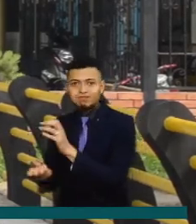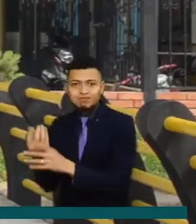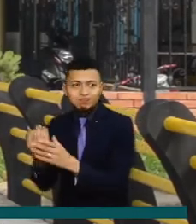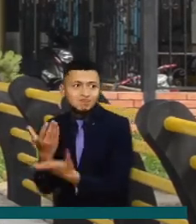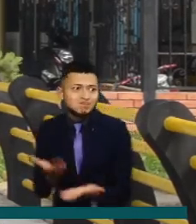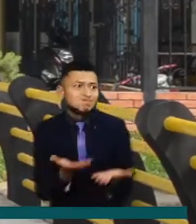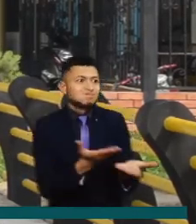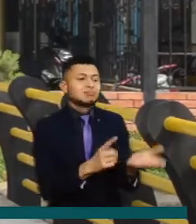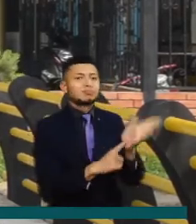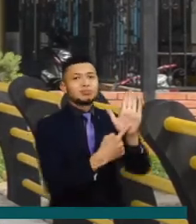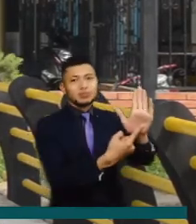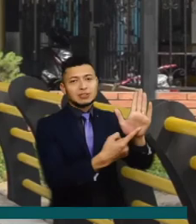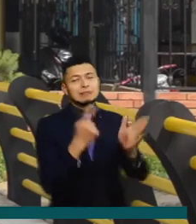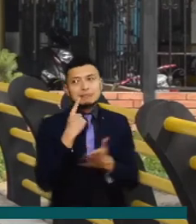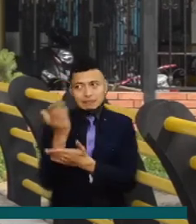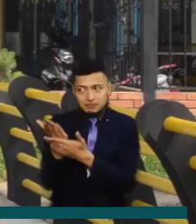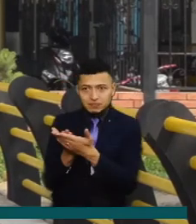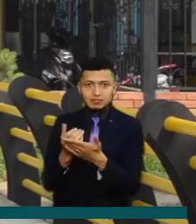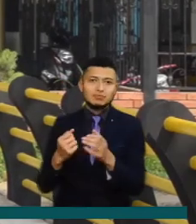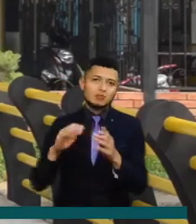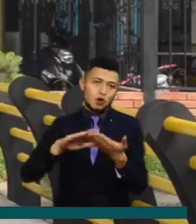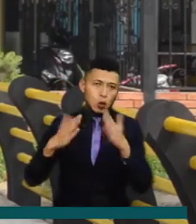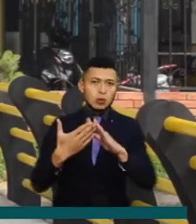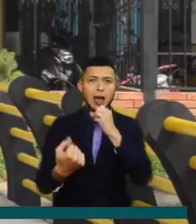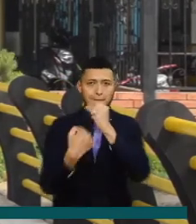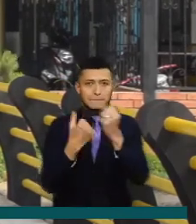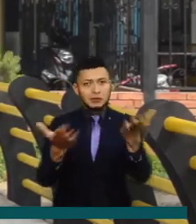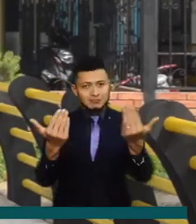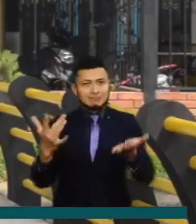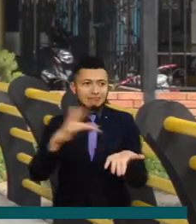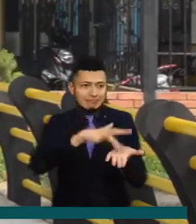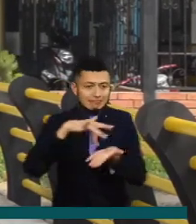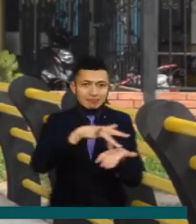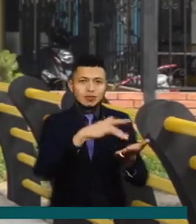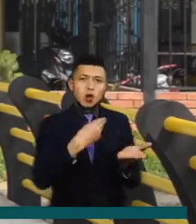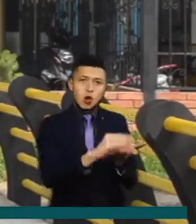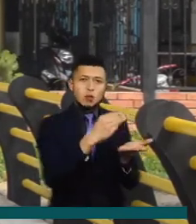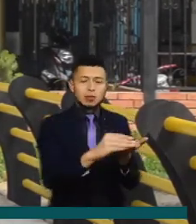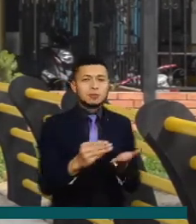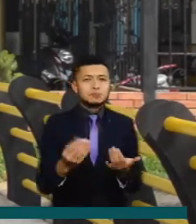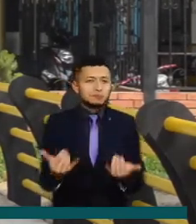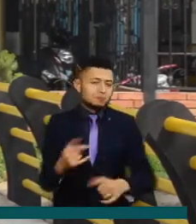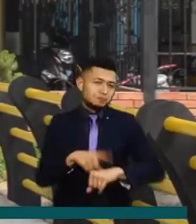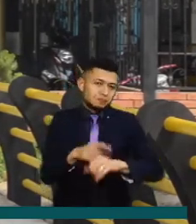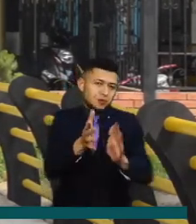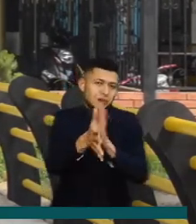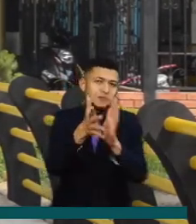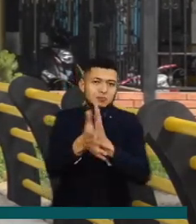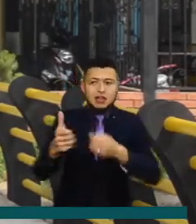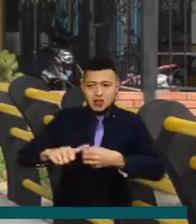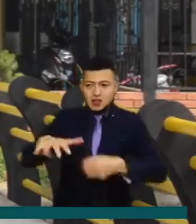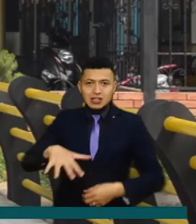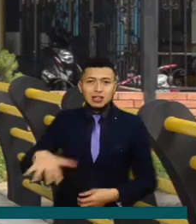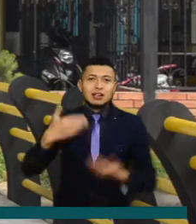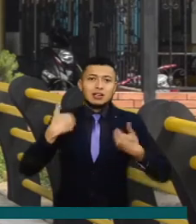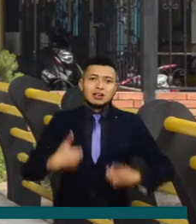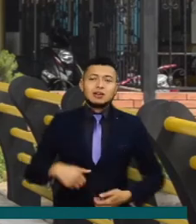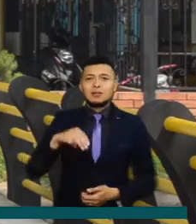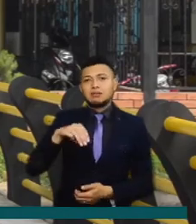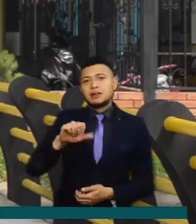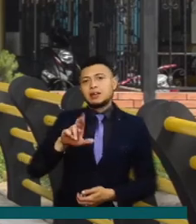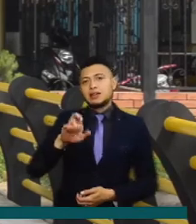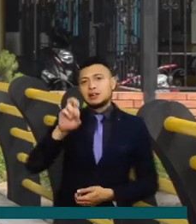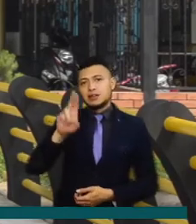de sus cosechas. Por eso le piden el apoyo a la comunidad para que les sigan comprando. Es por el momento la información desde Arauca, Mayren